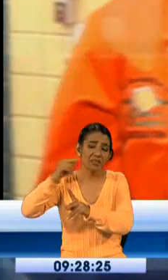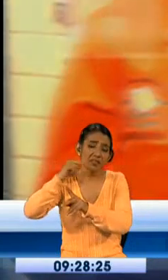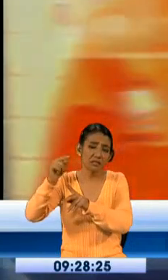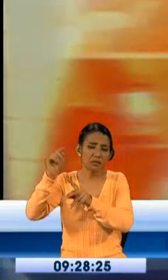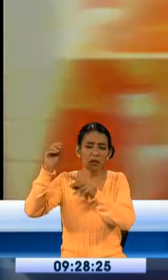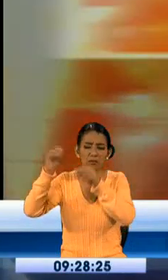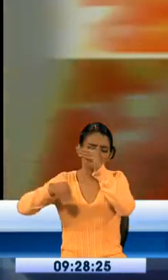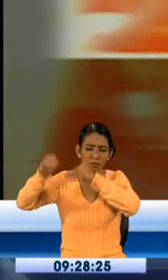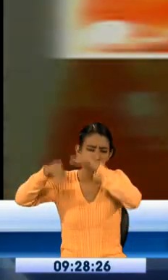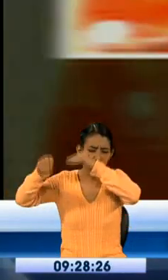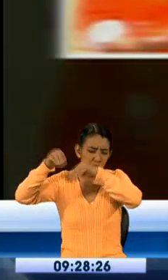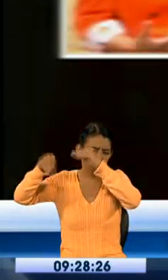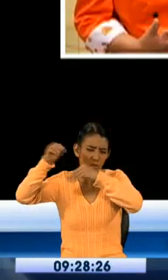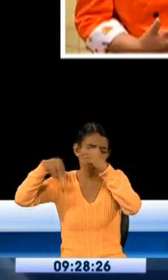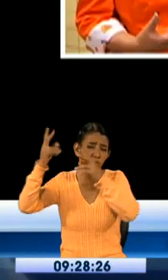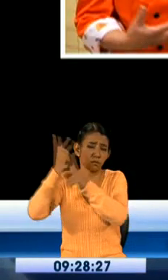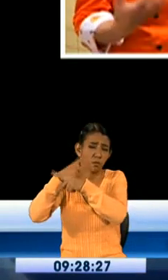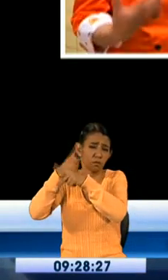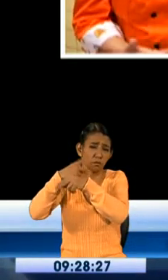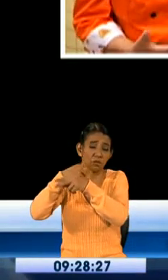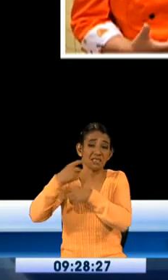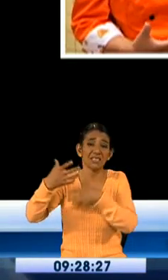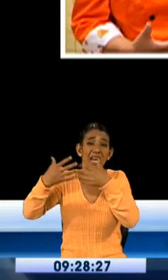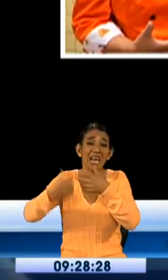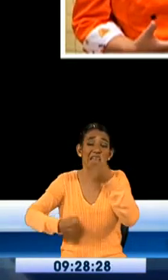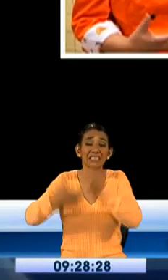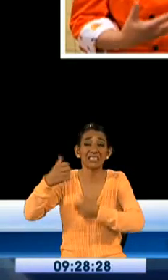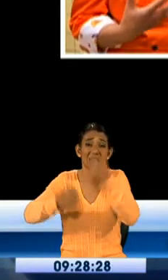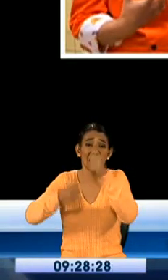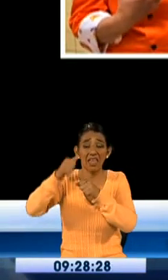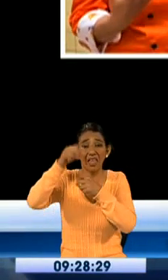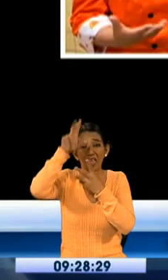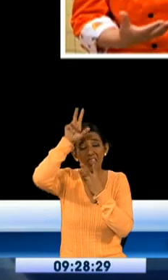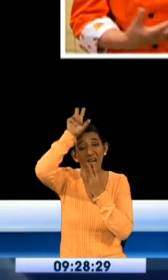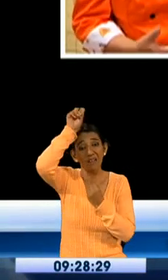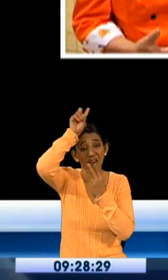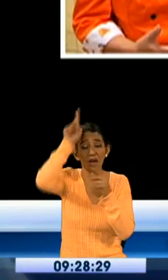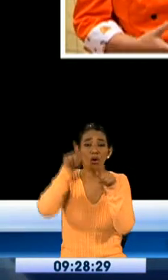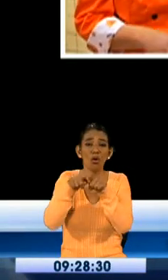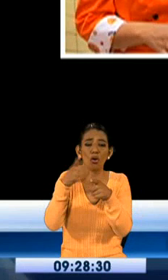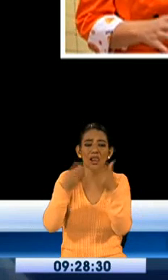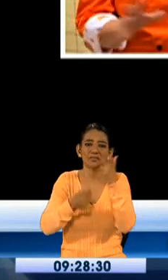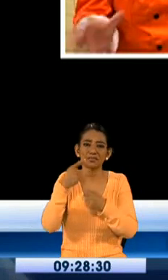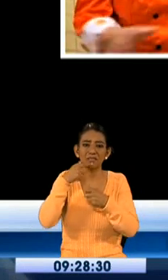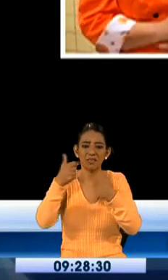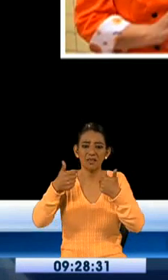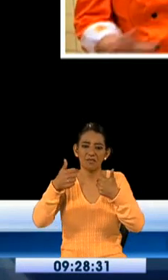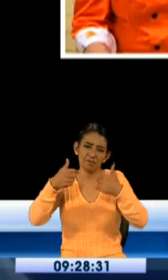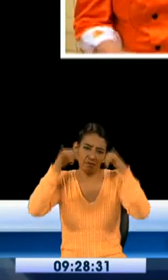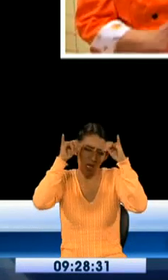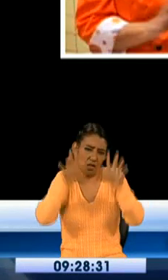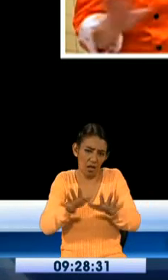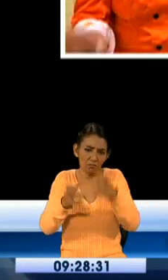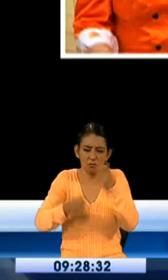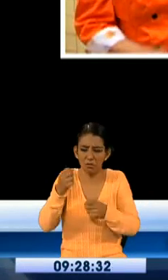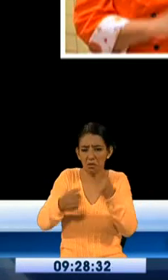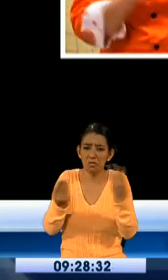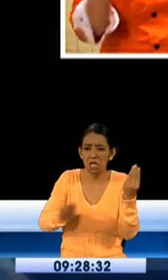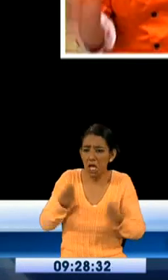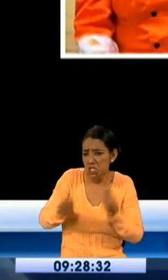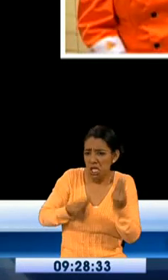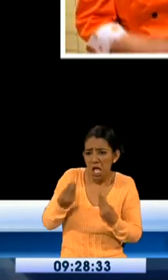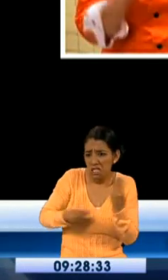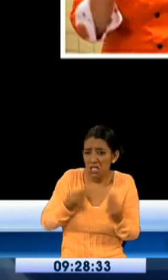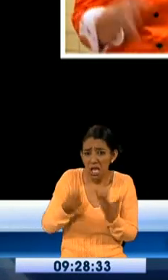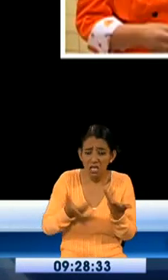una superproducción de leche de cabra como de leche de vaca. Entonces, los pobladores de ahí ya no sabían qué hacer, aparte de